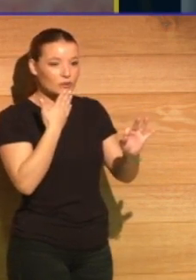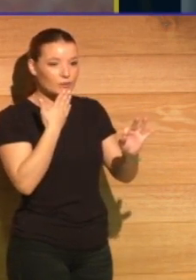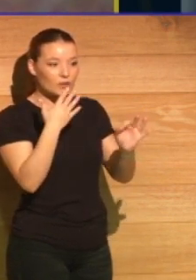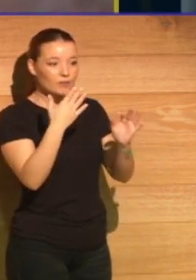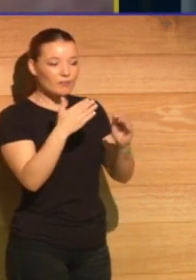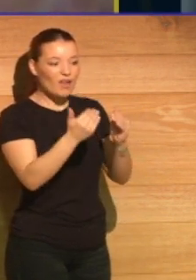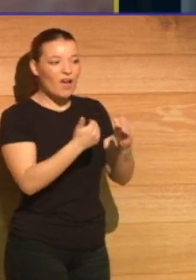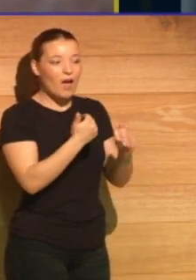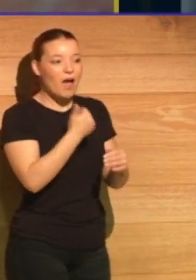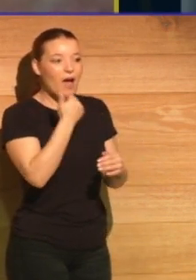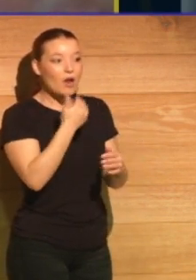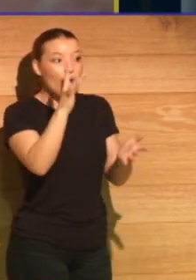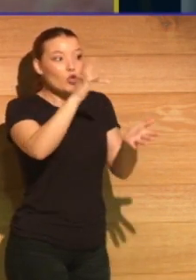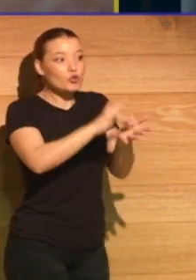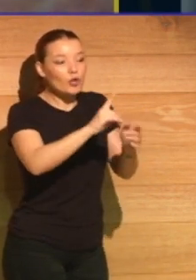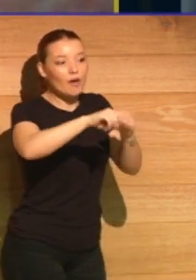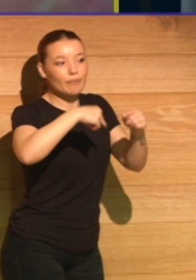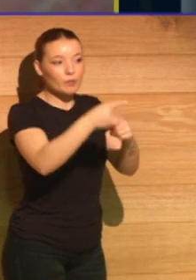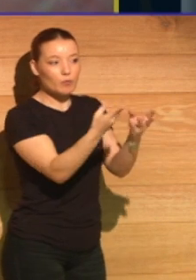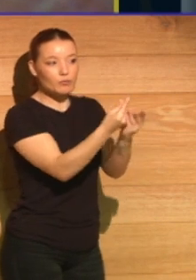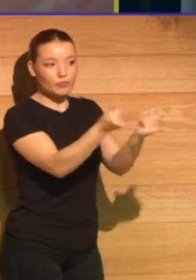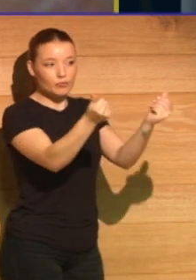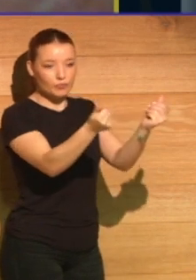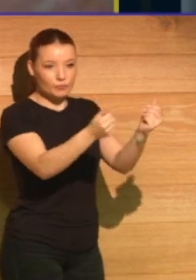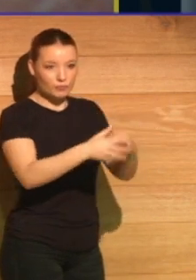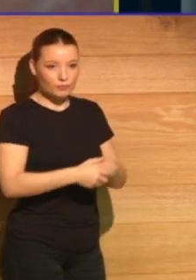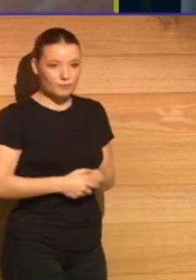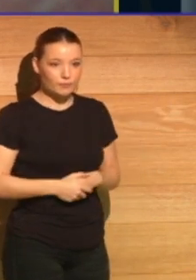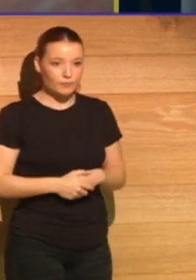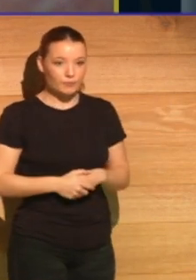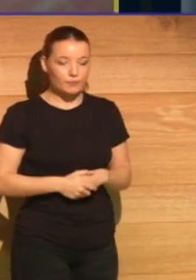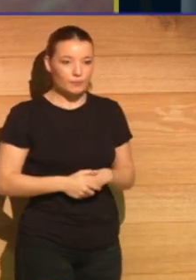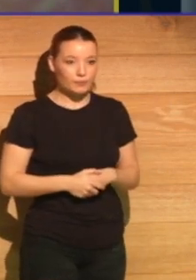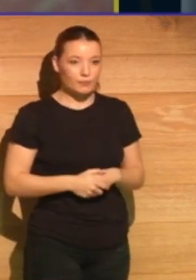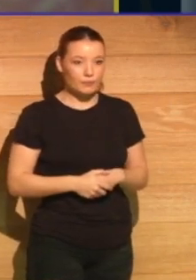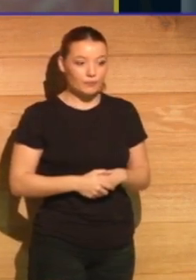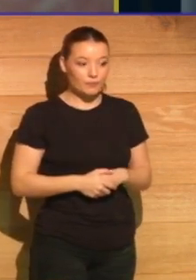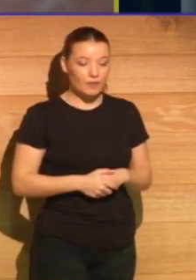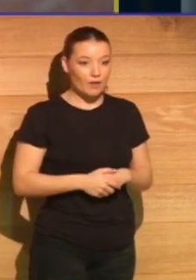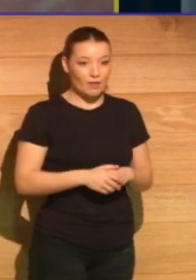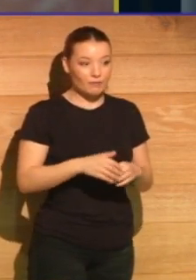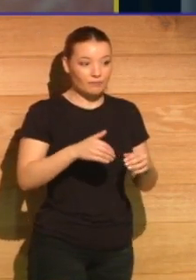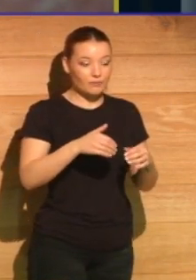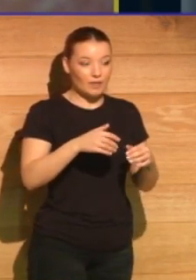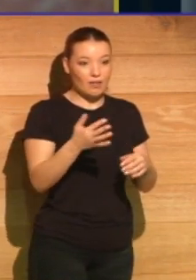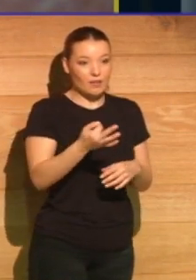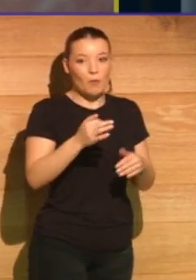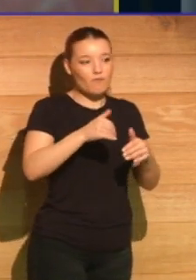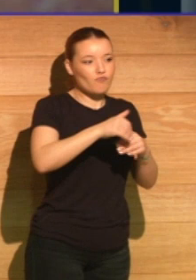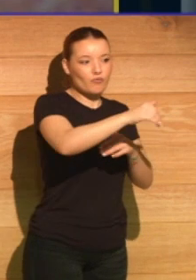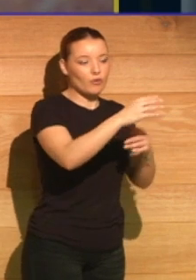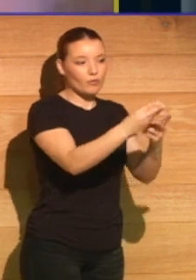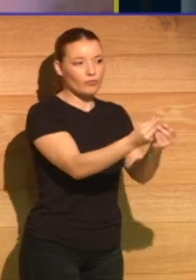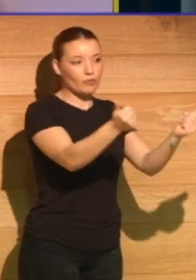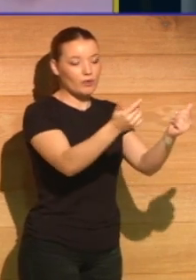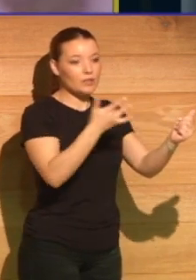decir, algo que tiene que suceder para concienciar, pero que realmente deberían desaparecer cuando hubiese